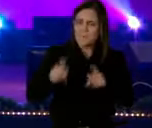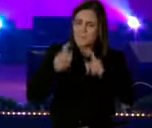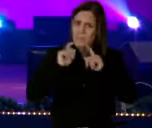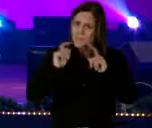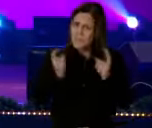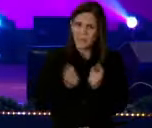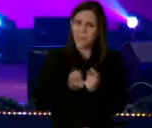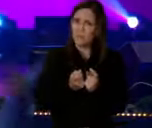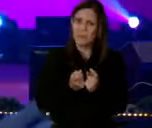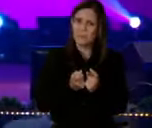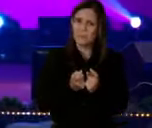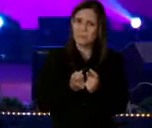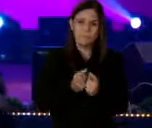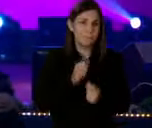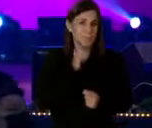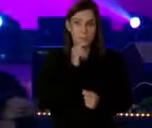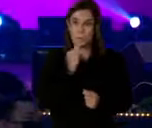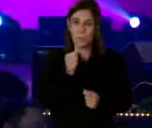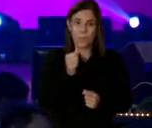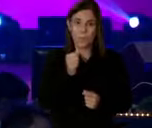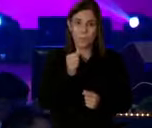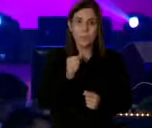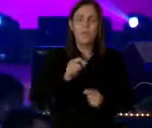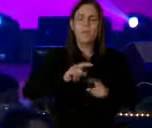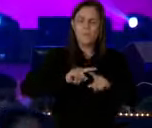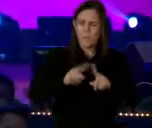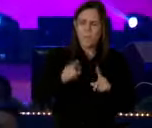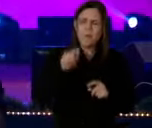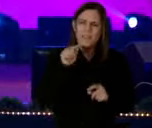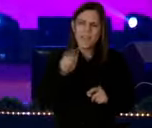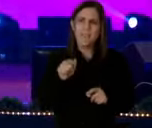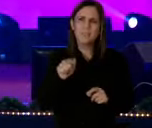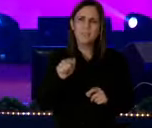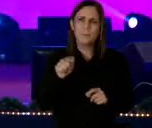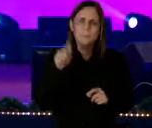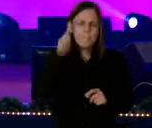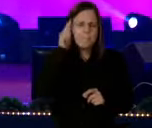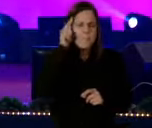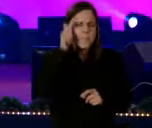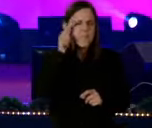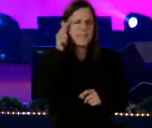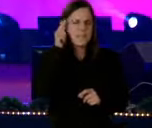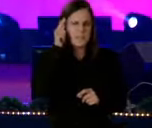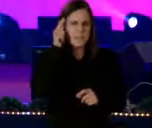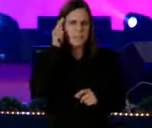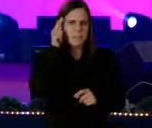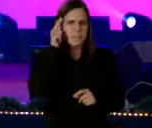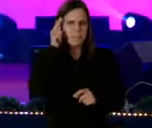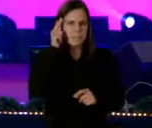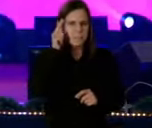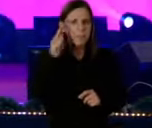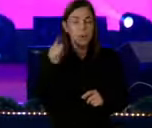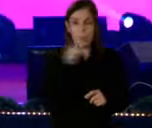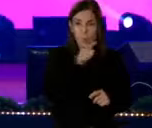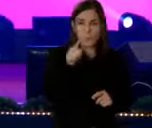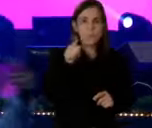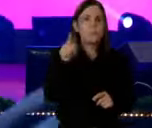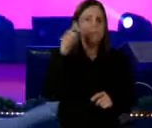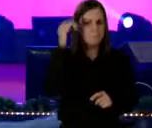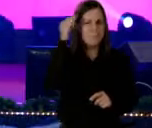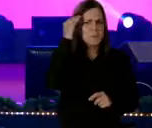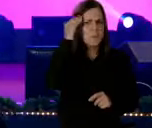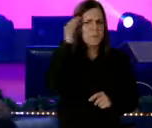primero. ¡Cuán grande es ese amor! Medite, usted que conoce su vida. Yo conozco la